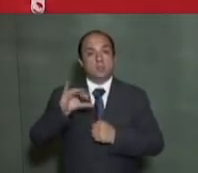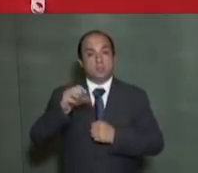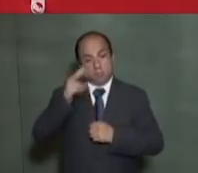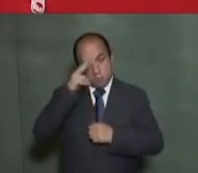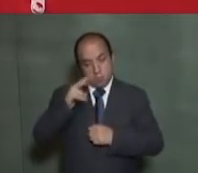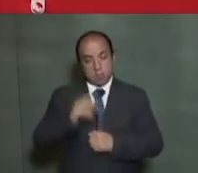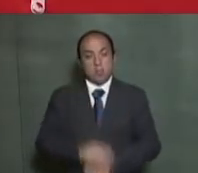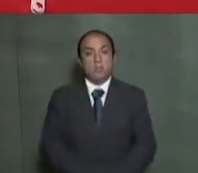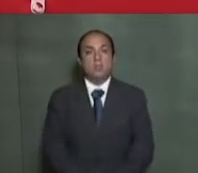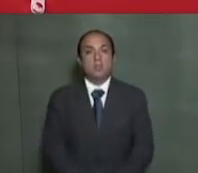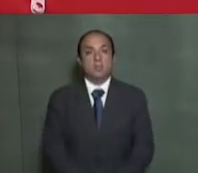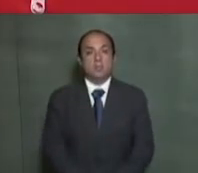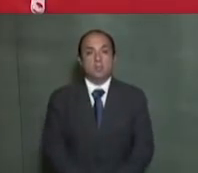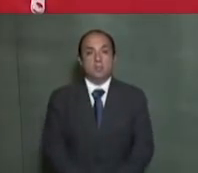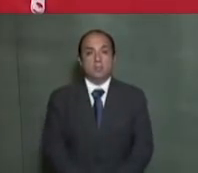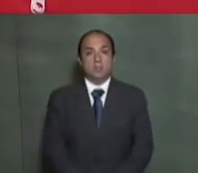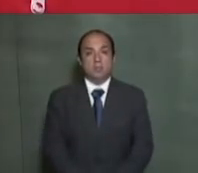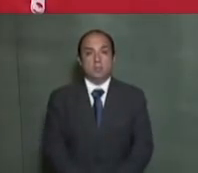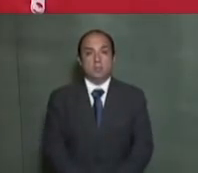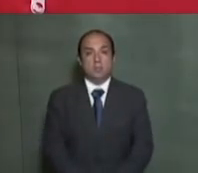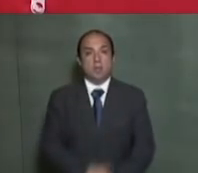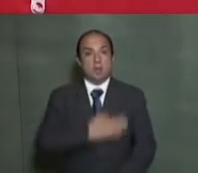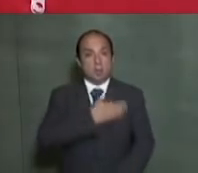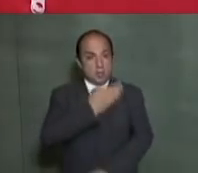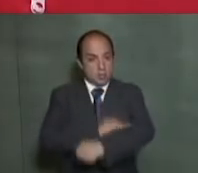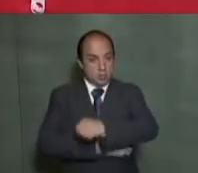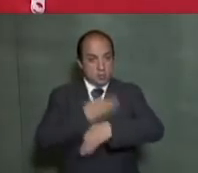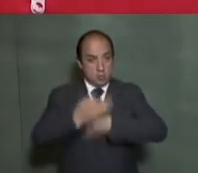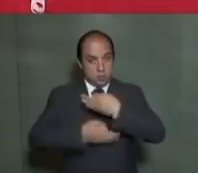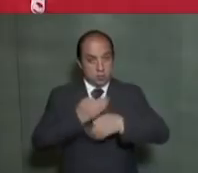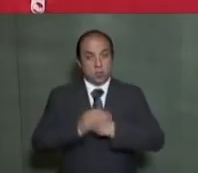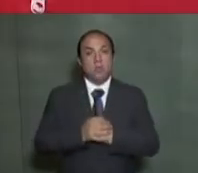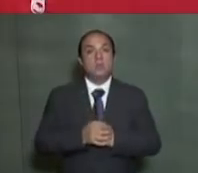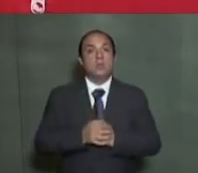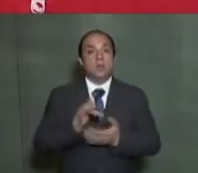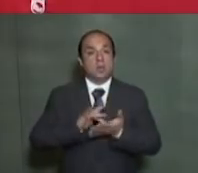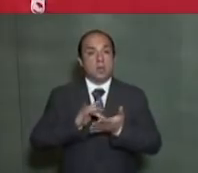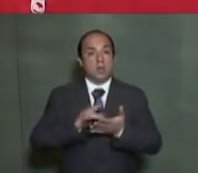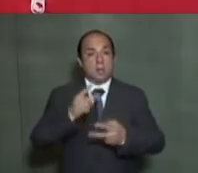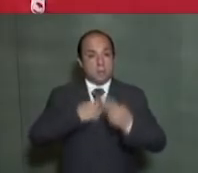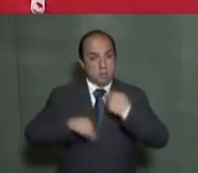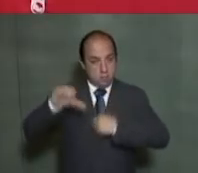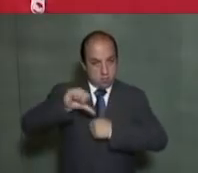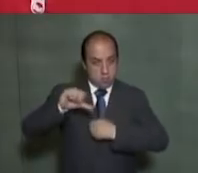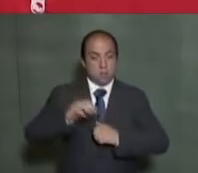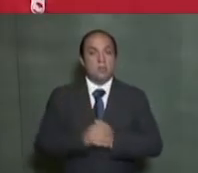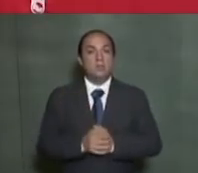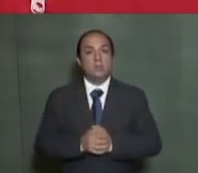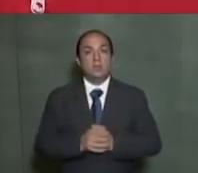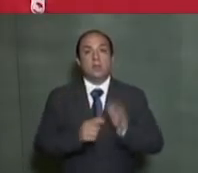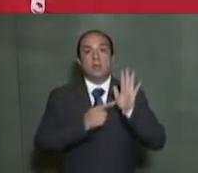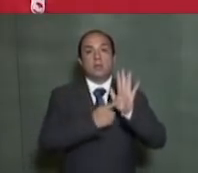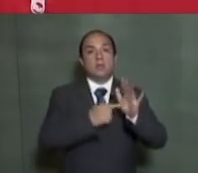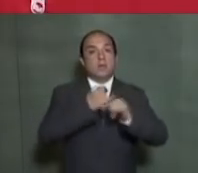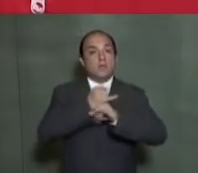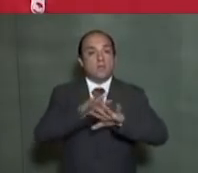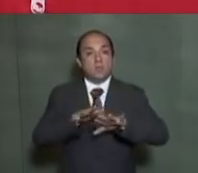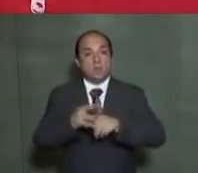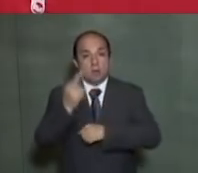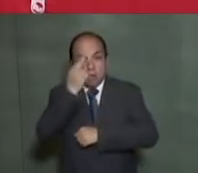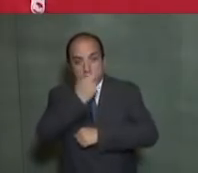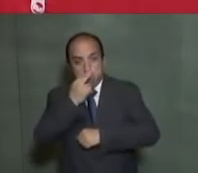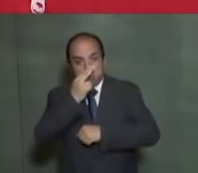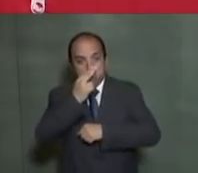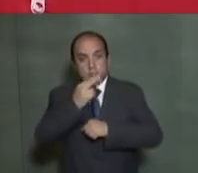Buenas tardes a todos y muchas gracias por estar el día de hoy con nosotros en la presentación de este informe de la Inspección